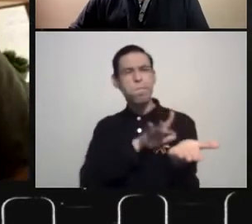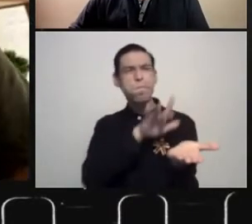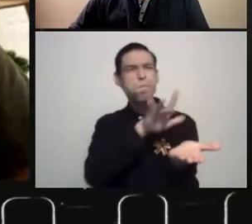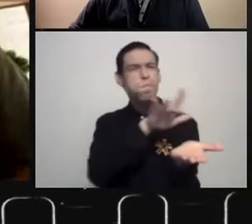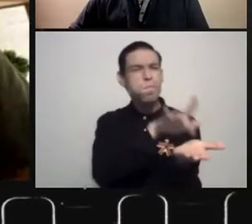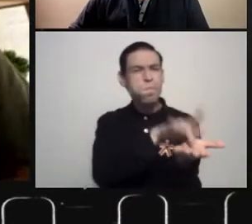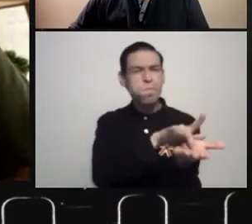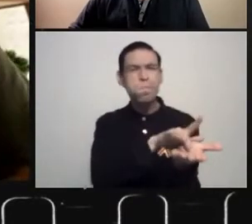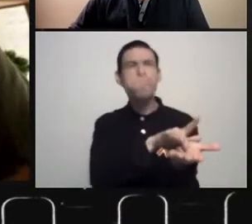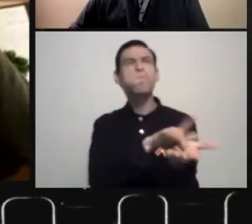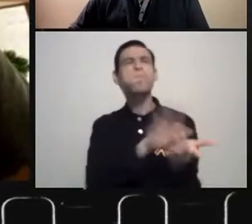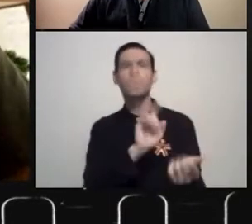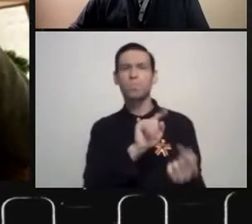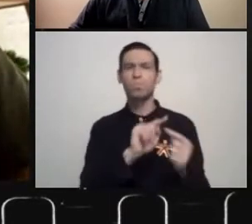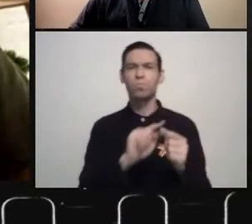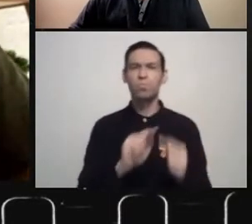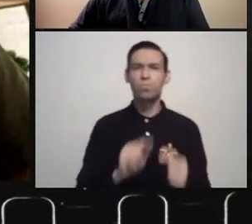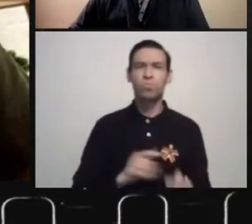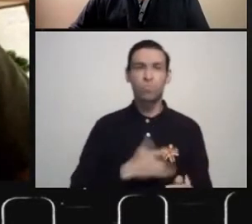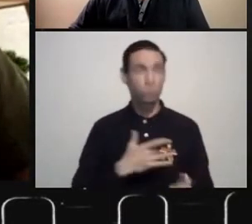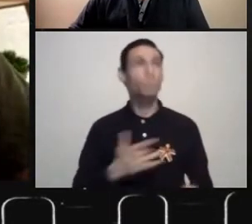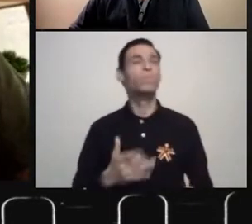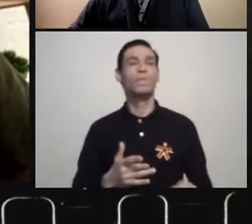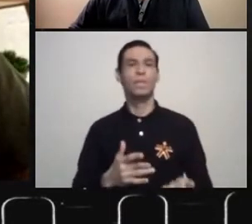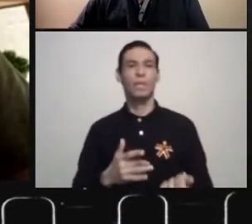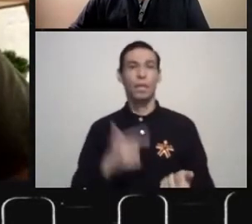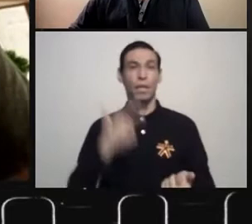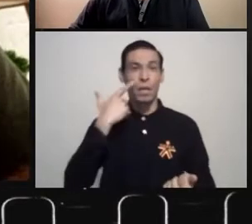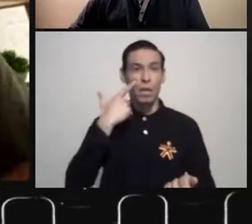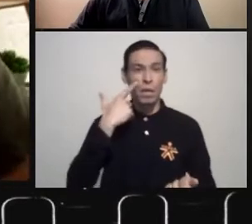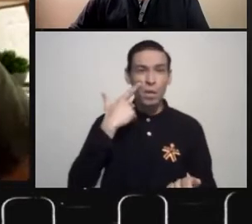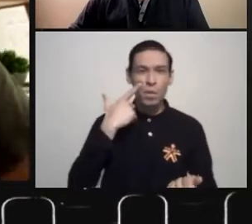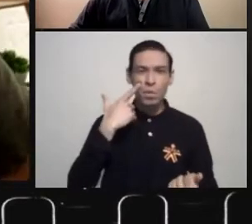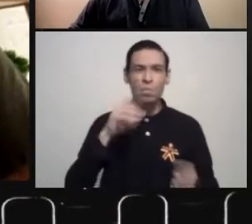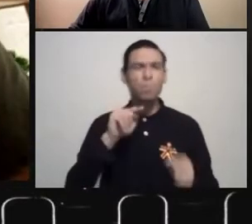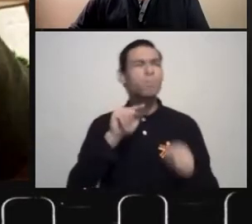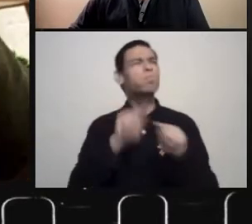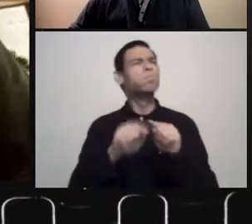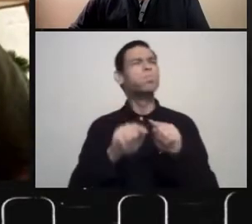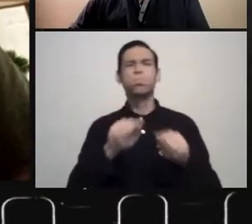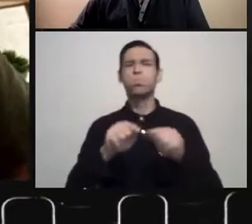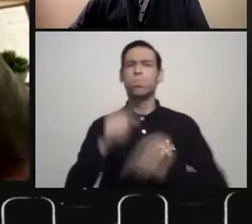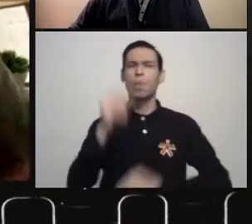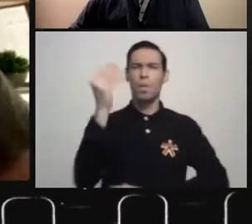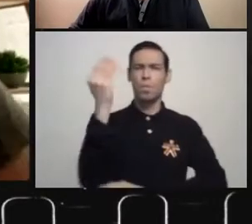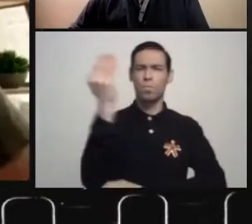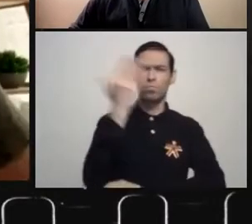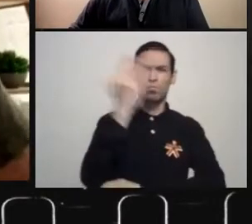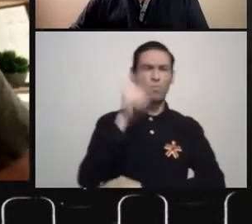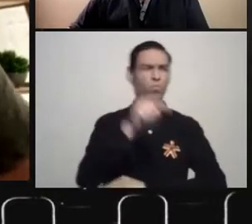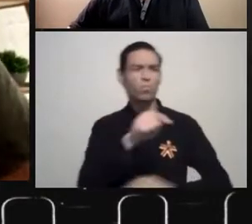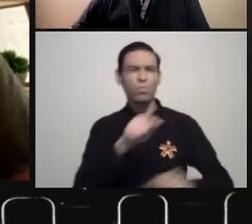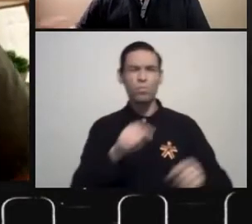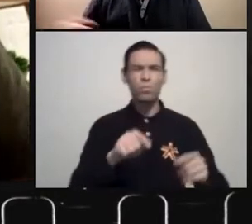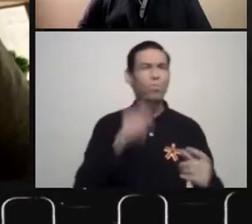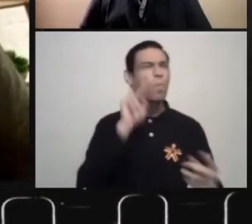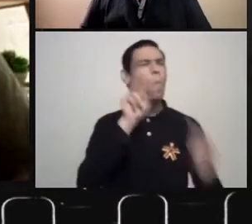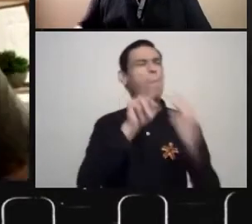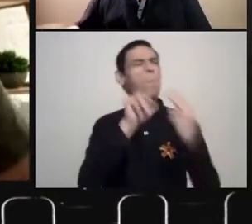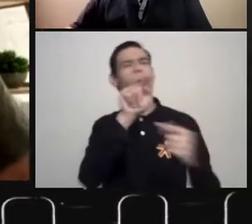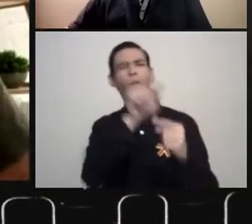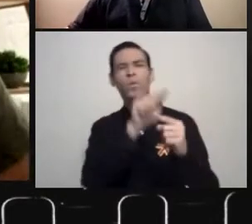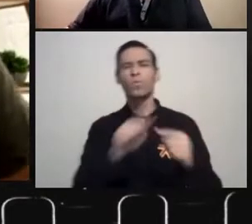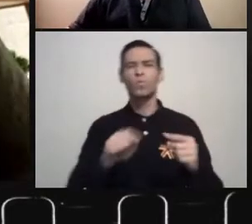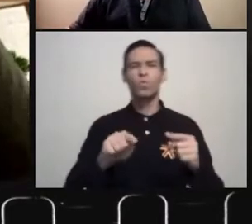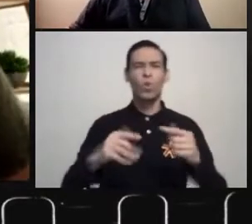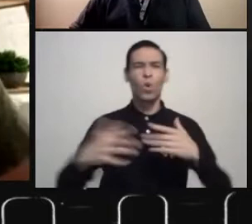sus historias. El hecho de que pagues una película y vayas y veas una película de tus actores, de tu